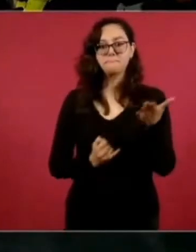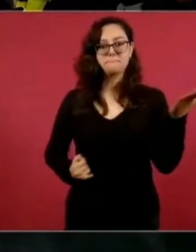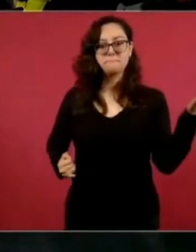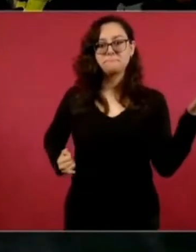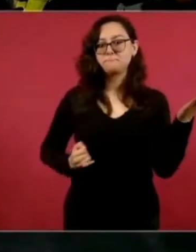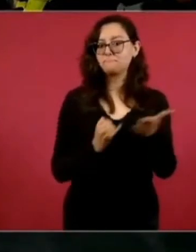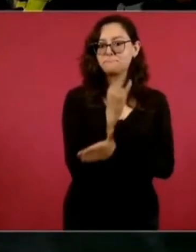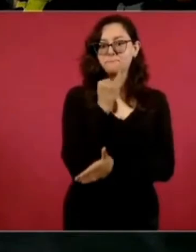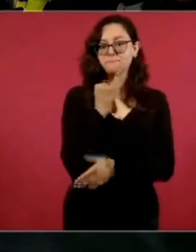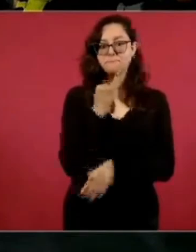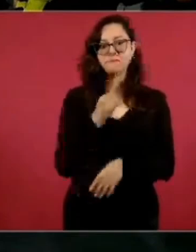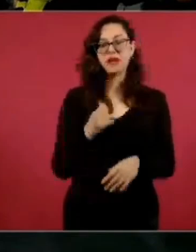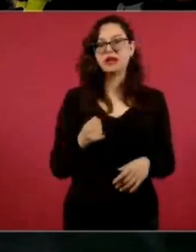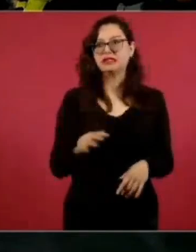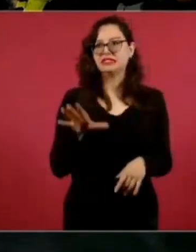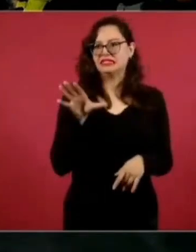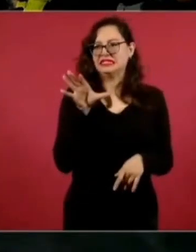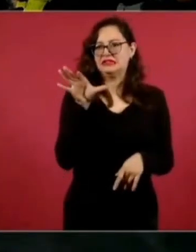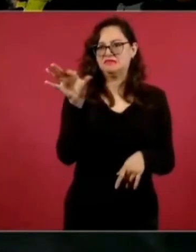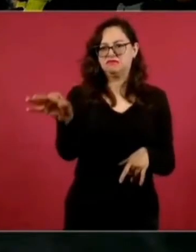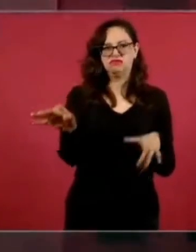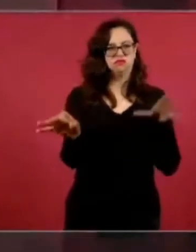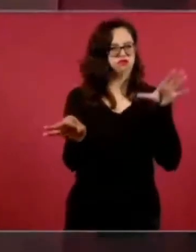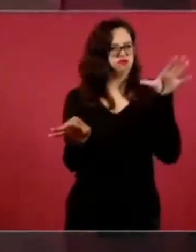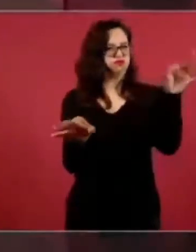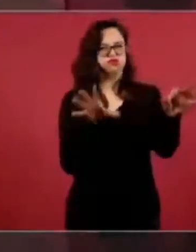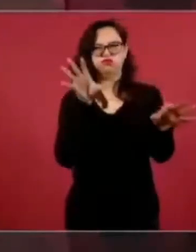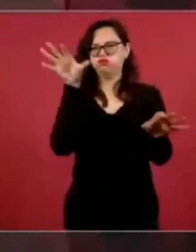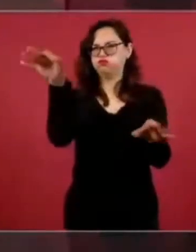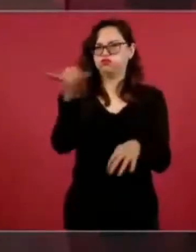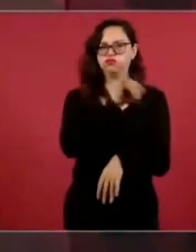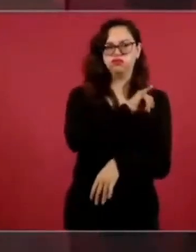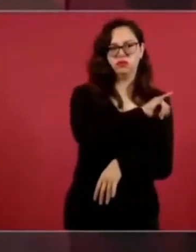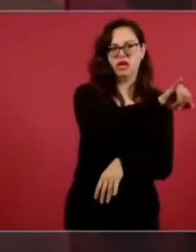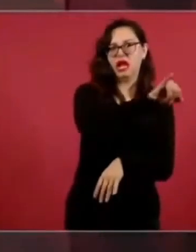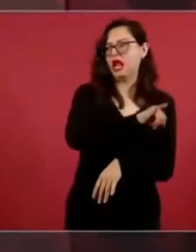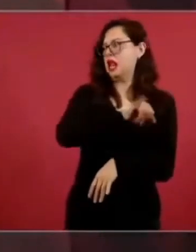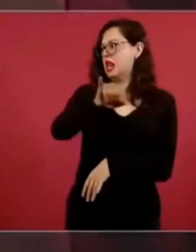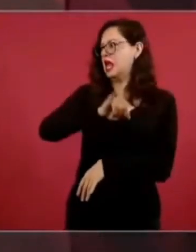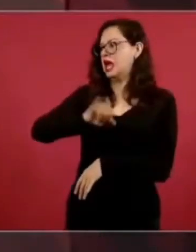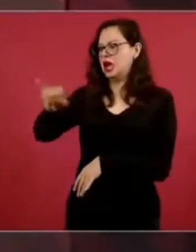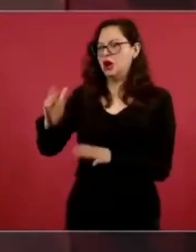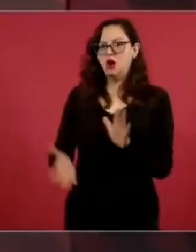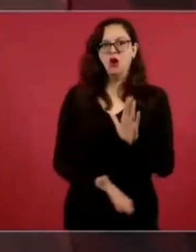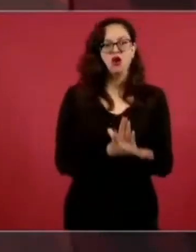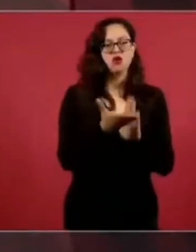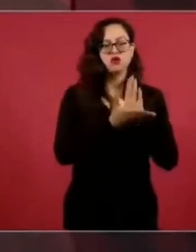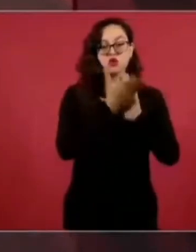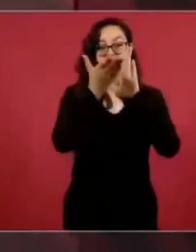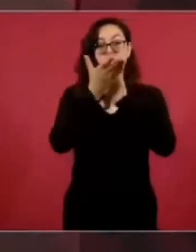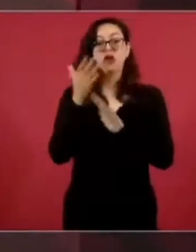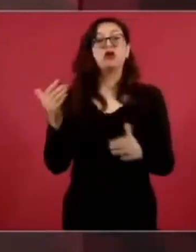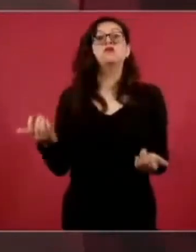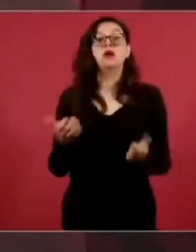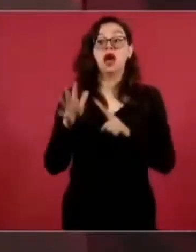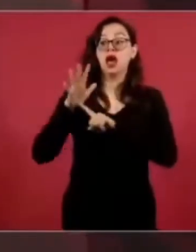Hasta en las comunidades más apartadas, en helicóptero se llevaban los materiales de construcción.